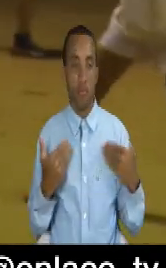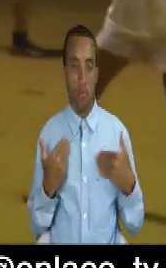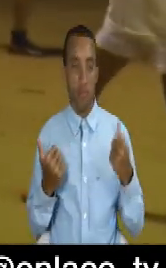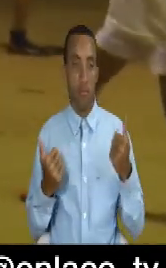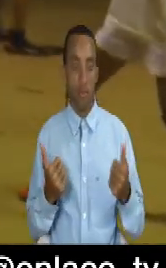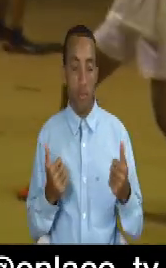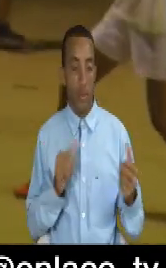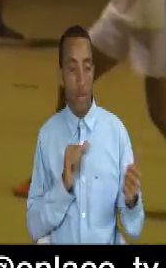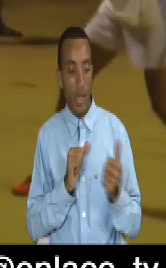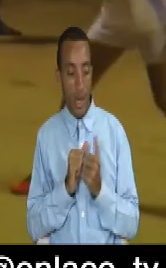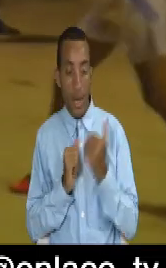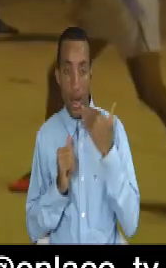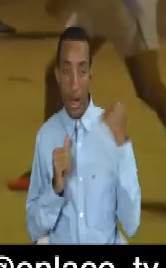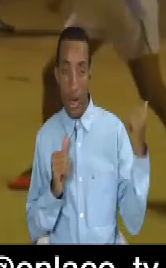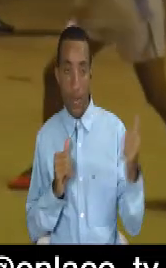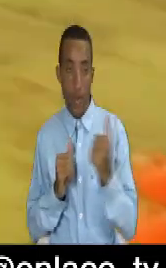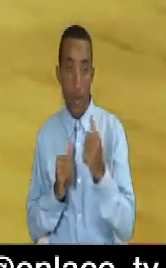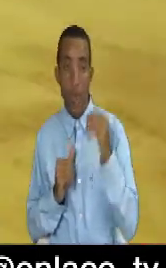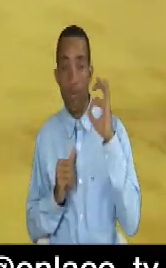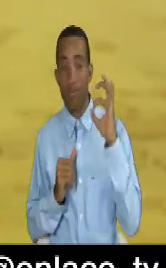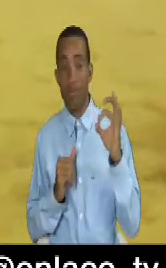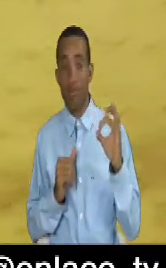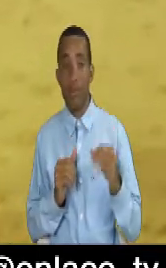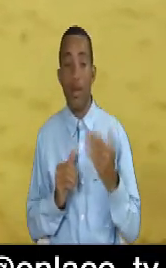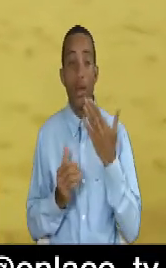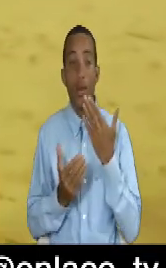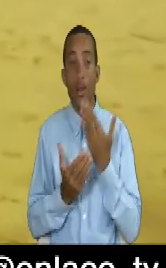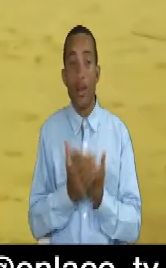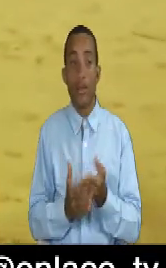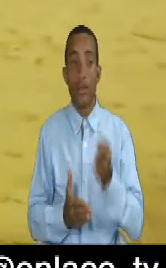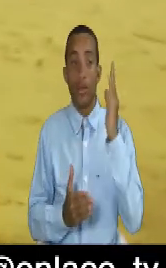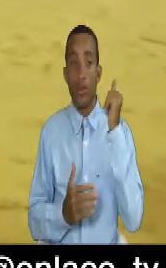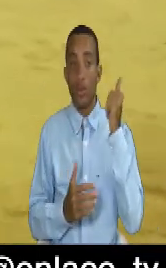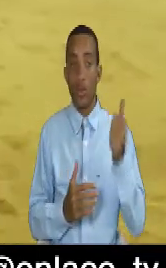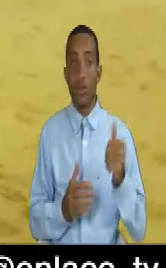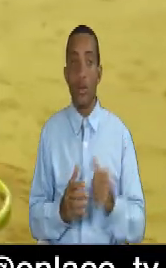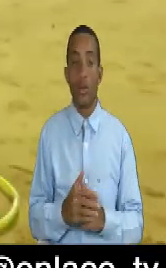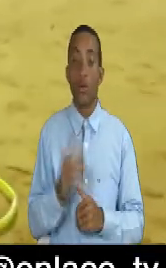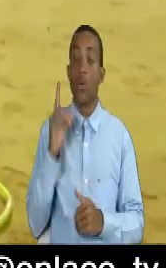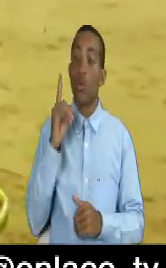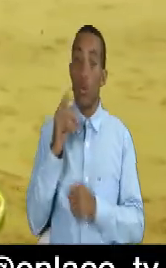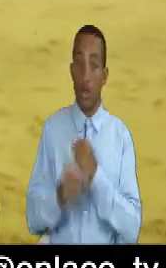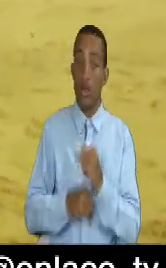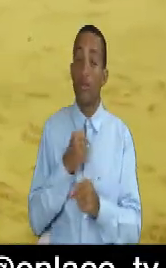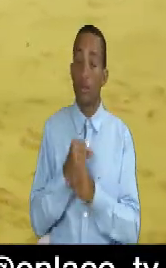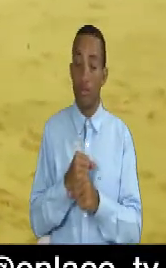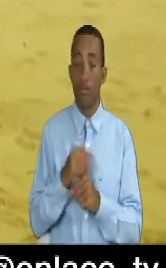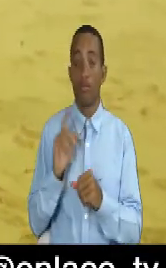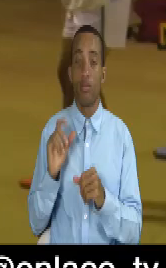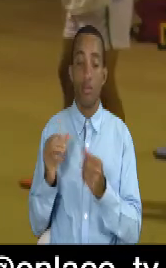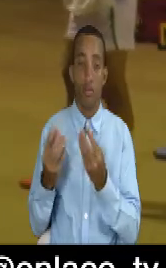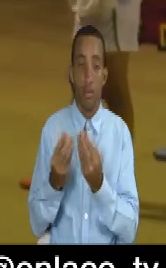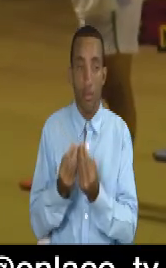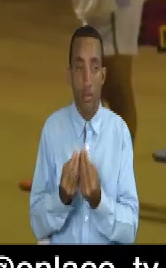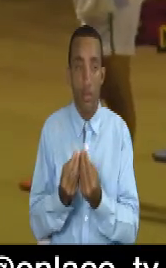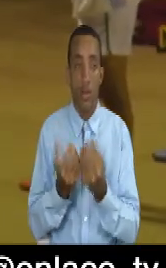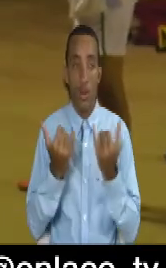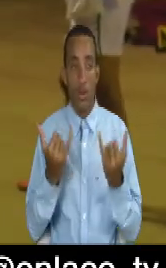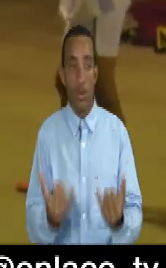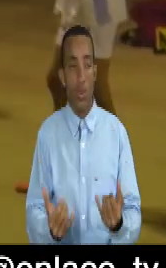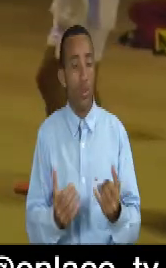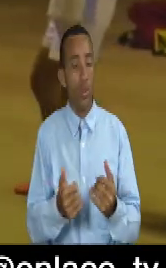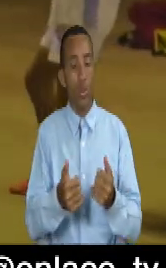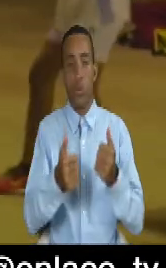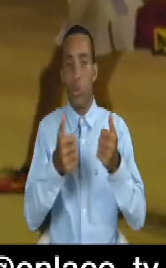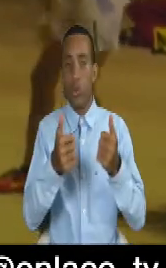compañeras excelentes y pues hasta el momento, gracias a Dios, todo bien. Llevo más de un año con este equipo y pues hasta el momento todo ha